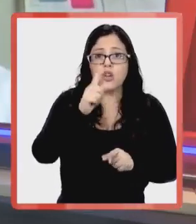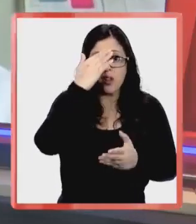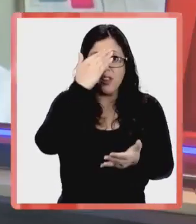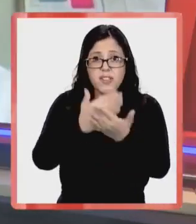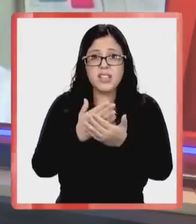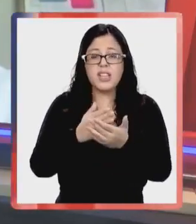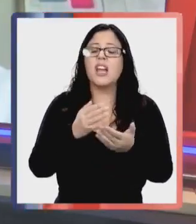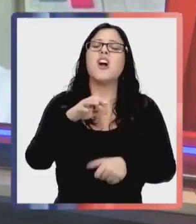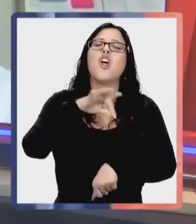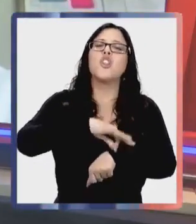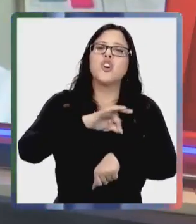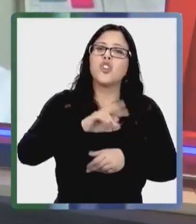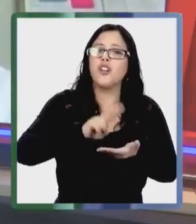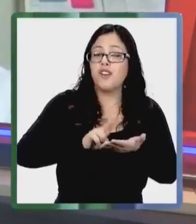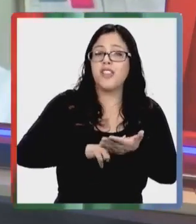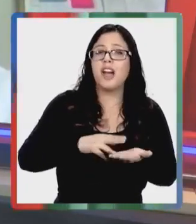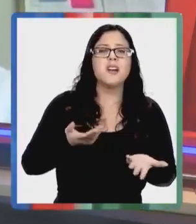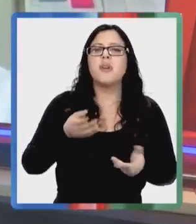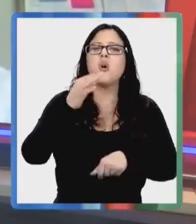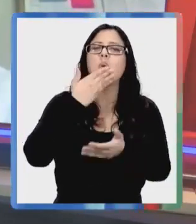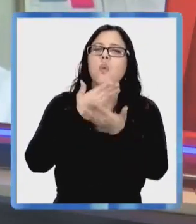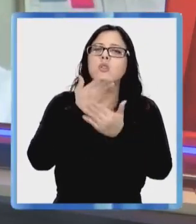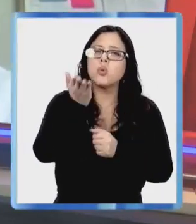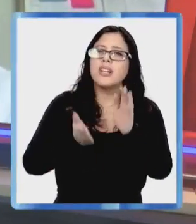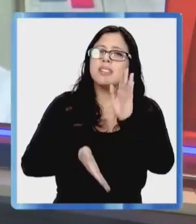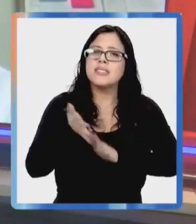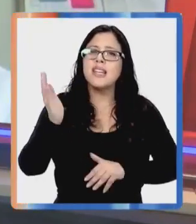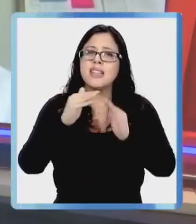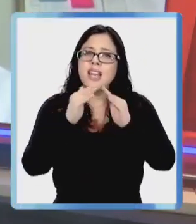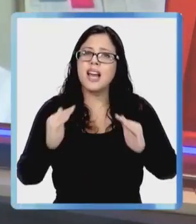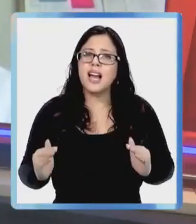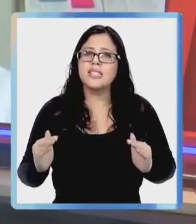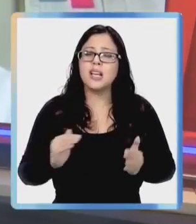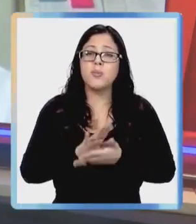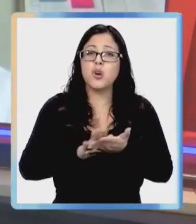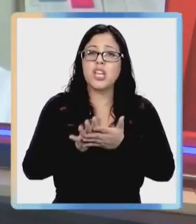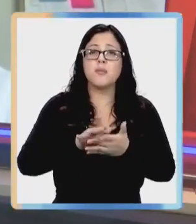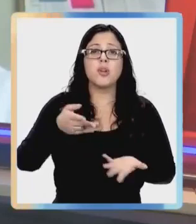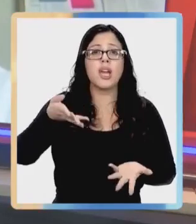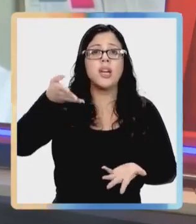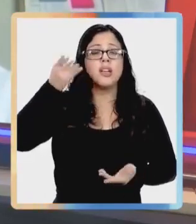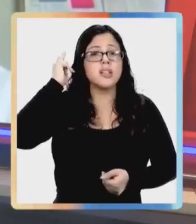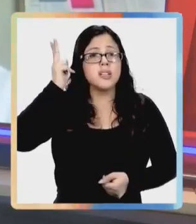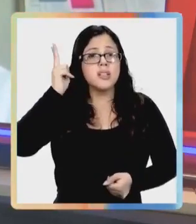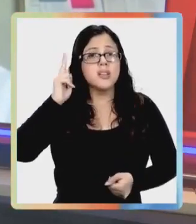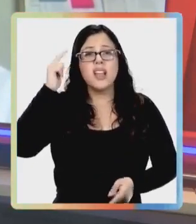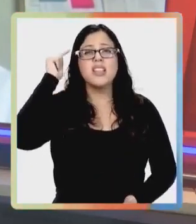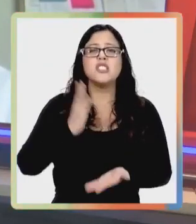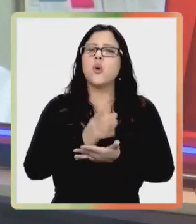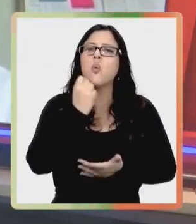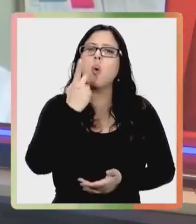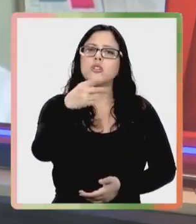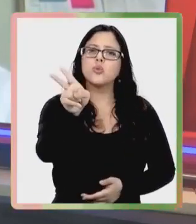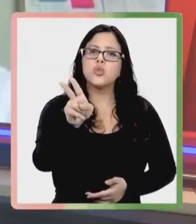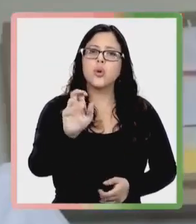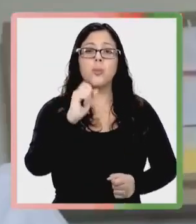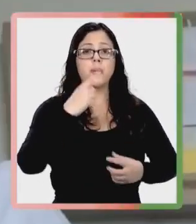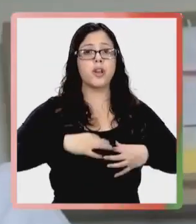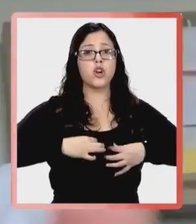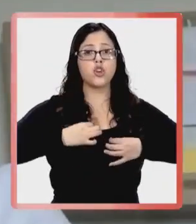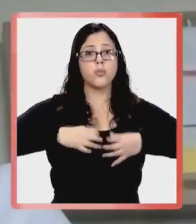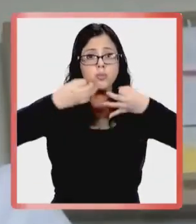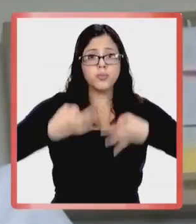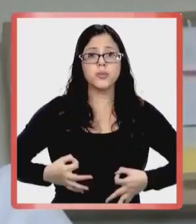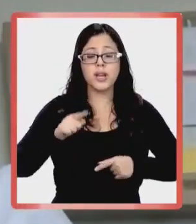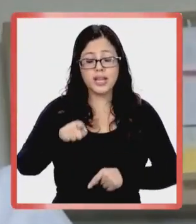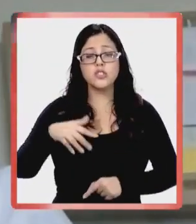verdad. Doctor, cuando usted sale de su casa, ¿qué precauciones toma inmediatamente? Por ejemplo, si tiene que tomar el transporte colectivo, ¿qué decisiones toma? Primero, la